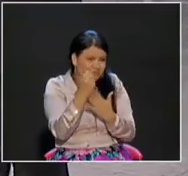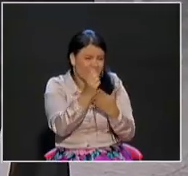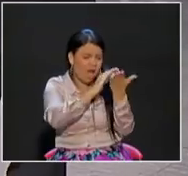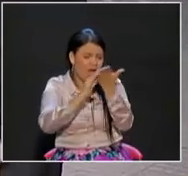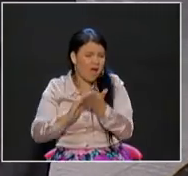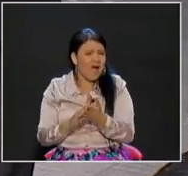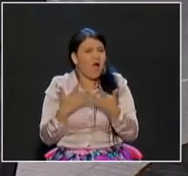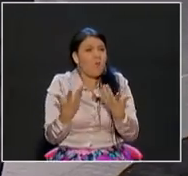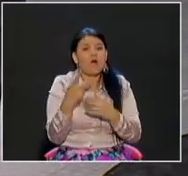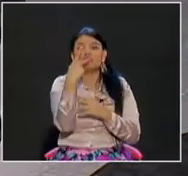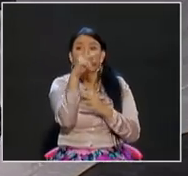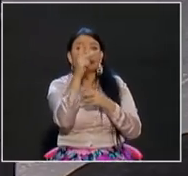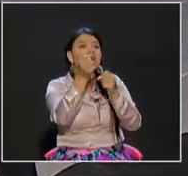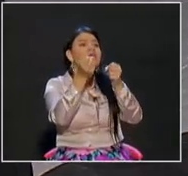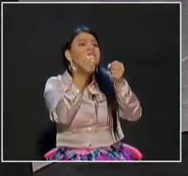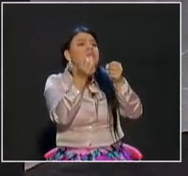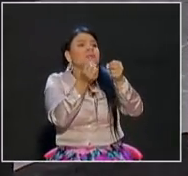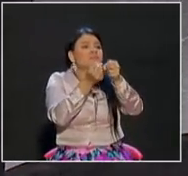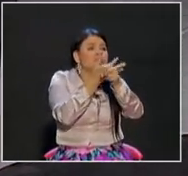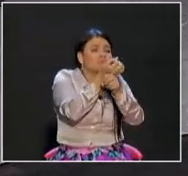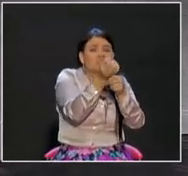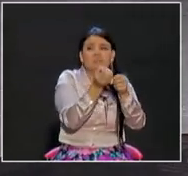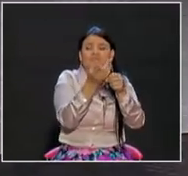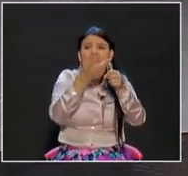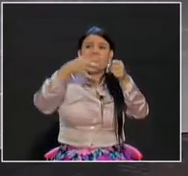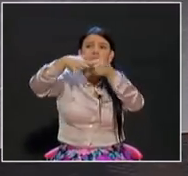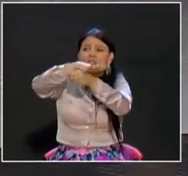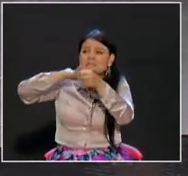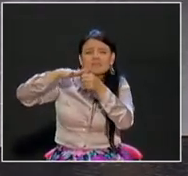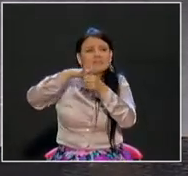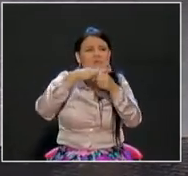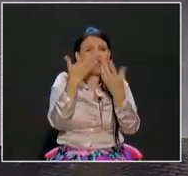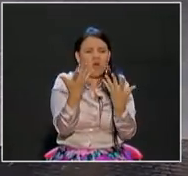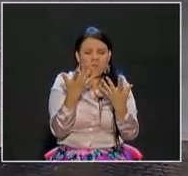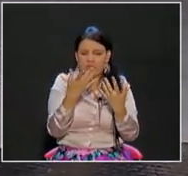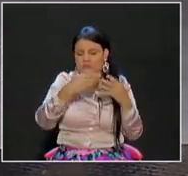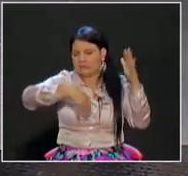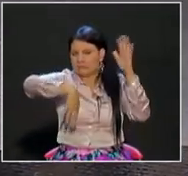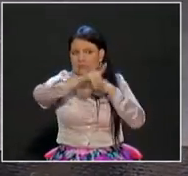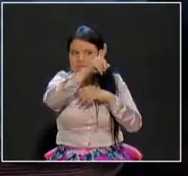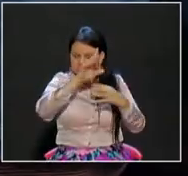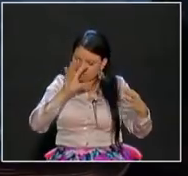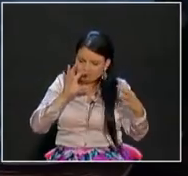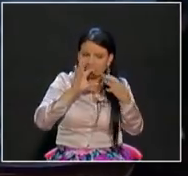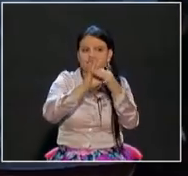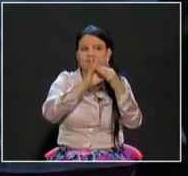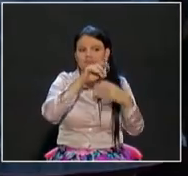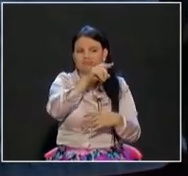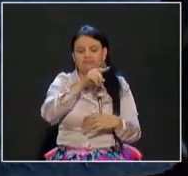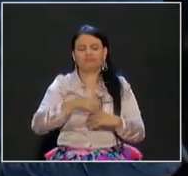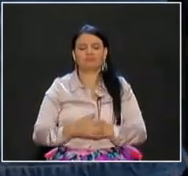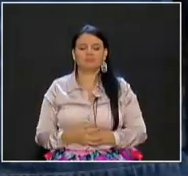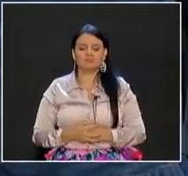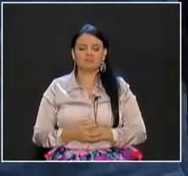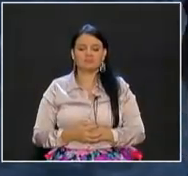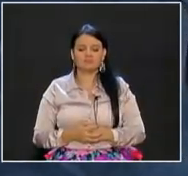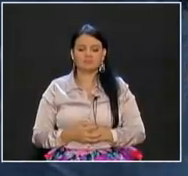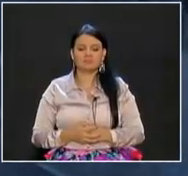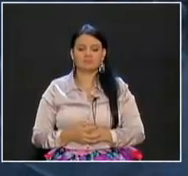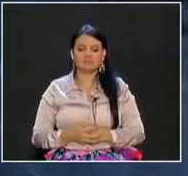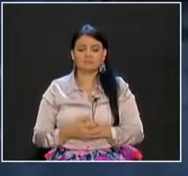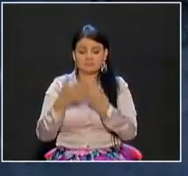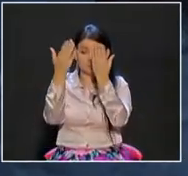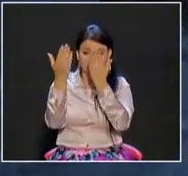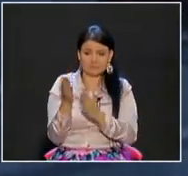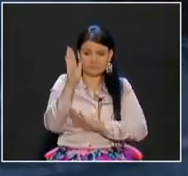por supuesto del proyecto de manera que nuestra posición será n pm como un símbolo de unidad candidato andrés guerra le pedimos